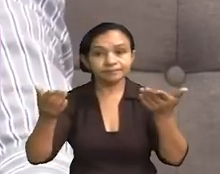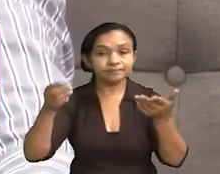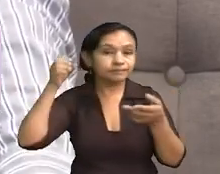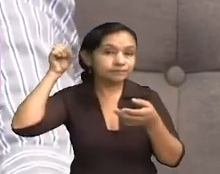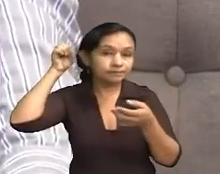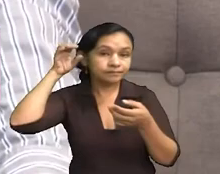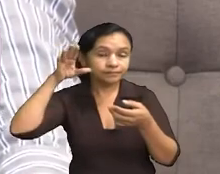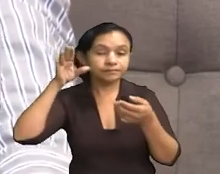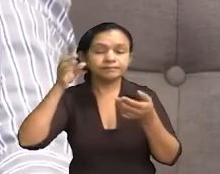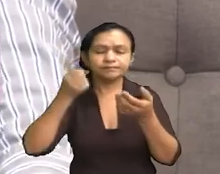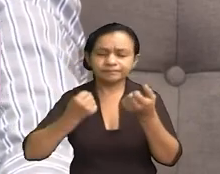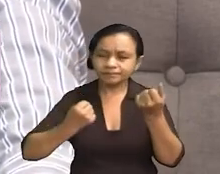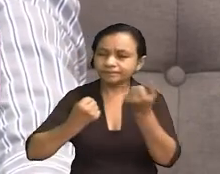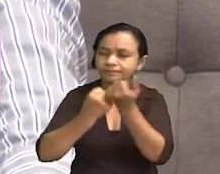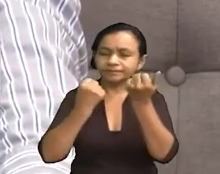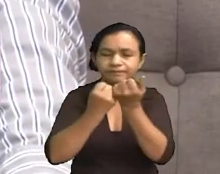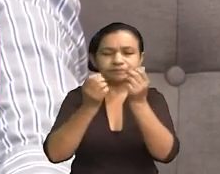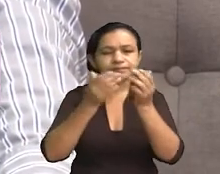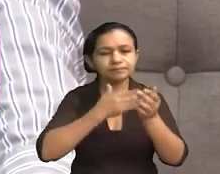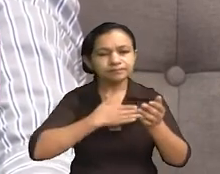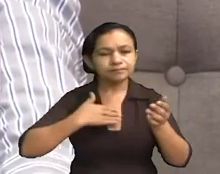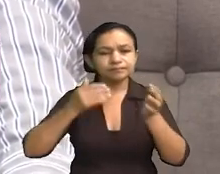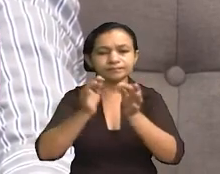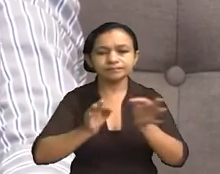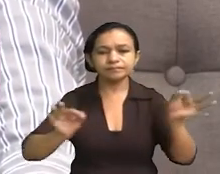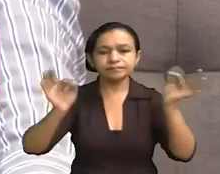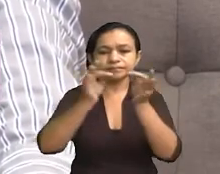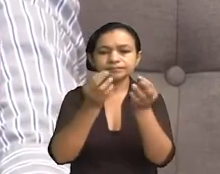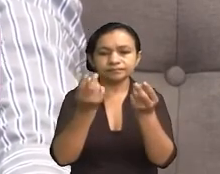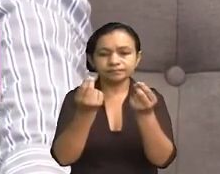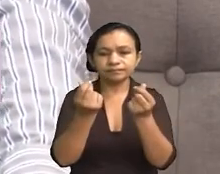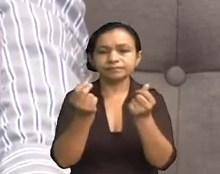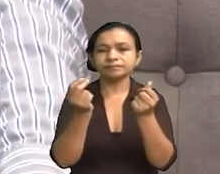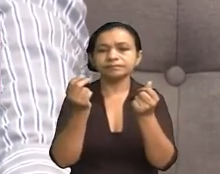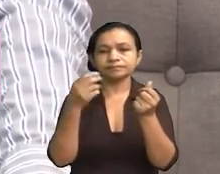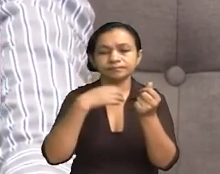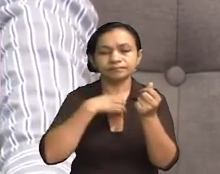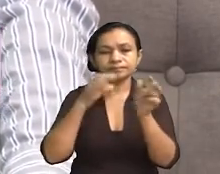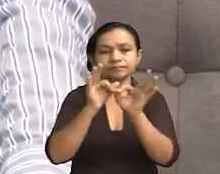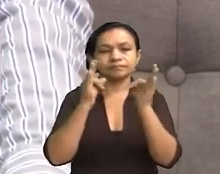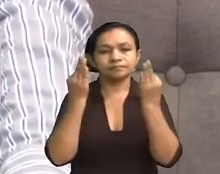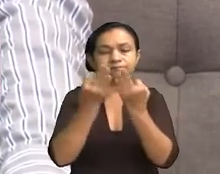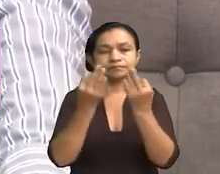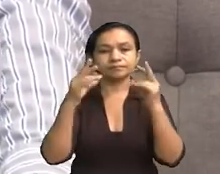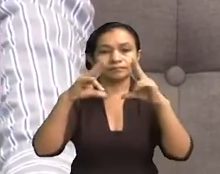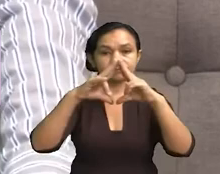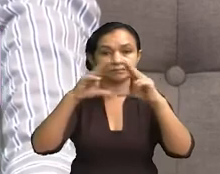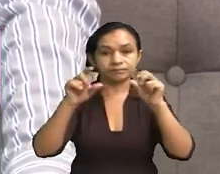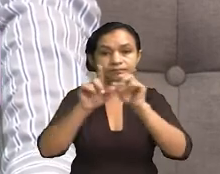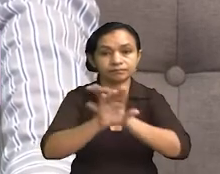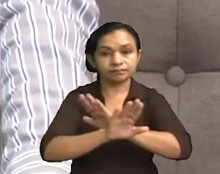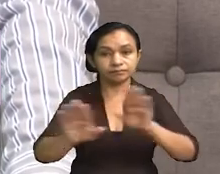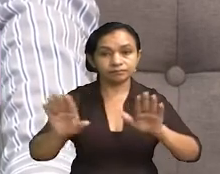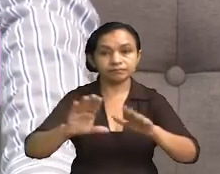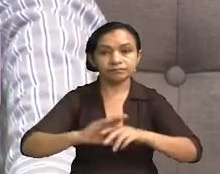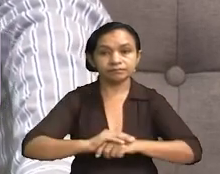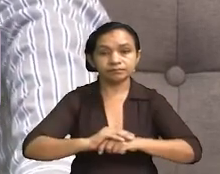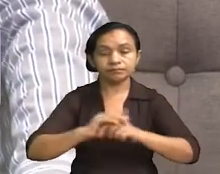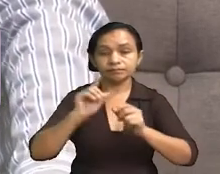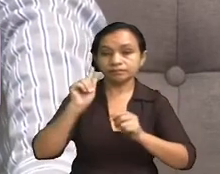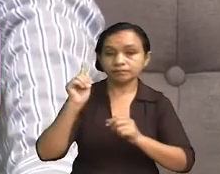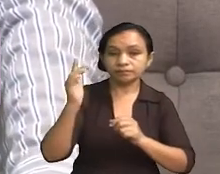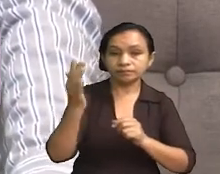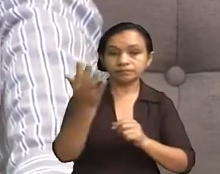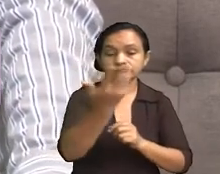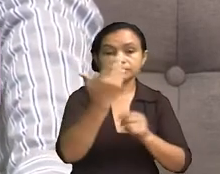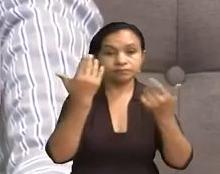eso contribuye a una mejoría económica de la situación de las familias nicaragüenses. Y por último, todo esto que